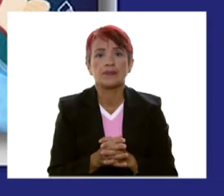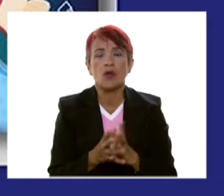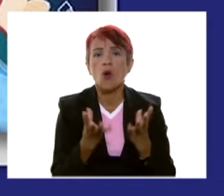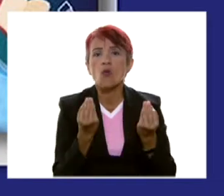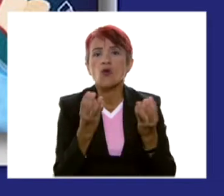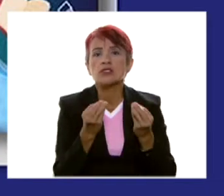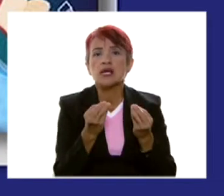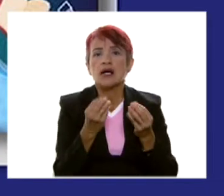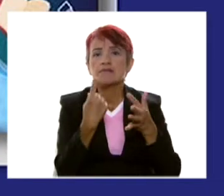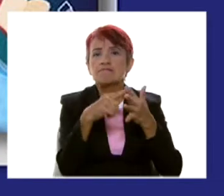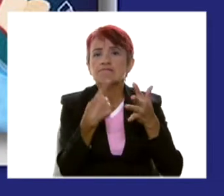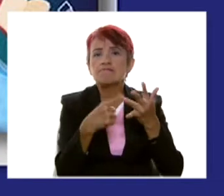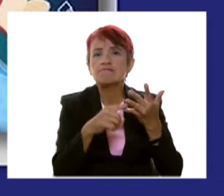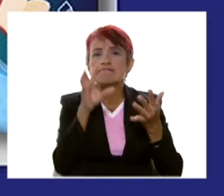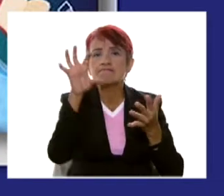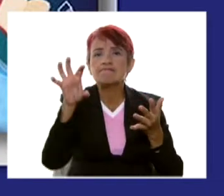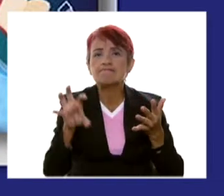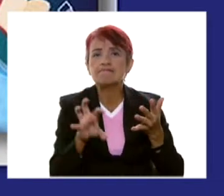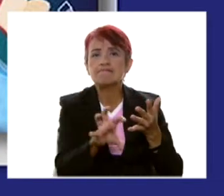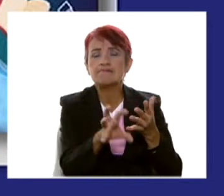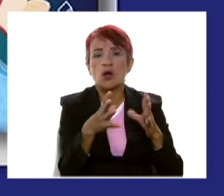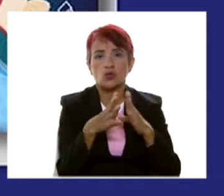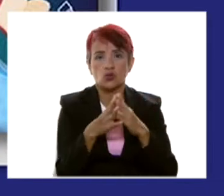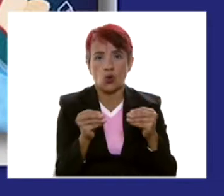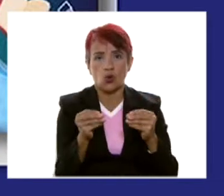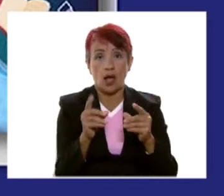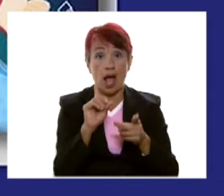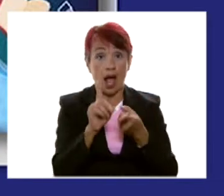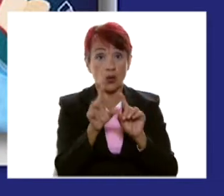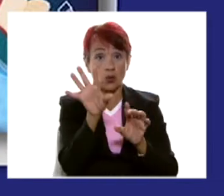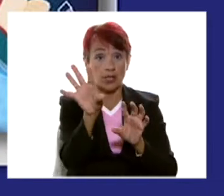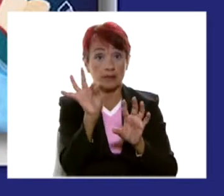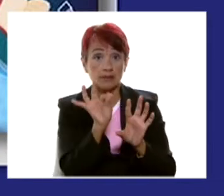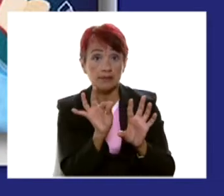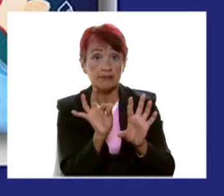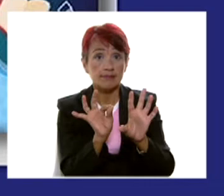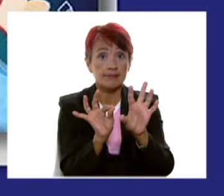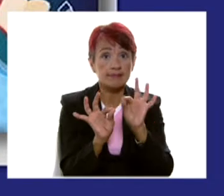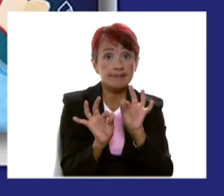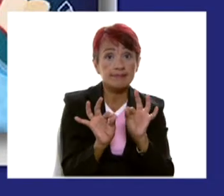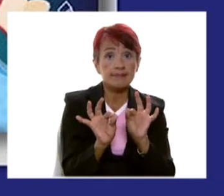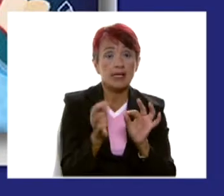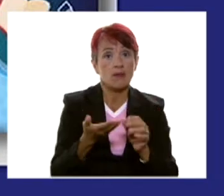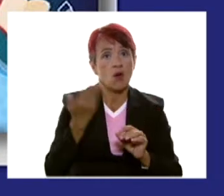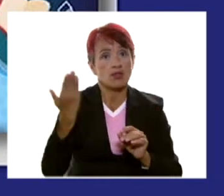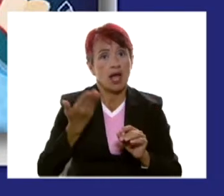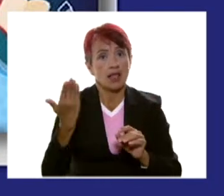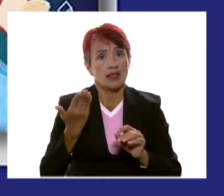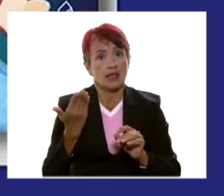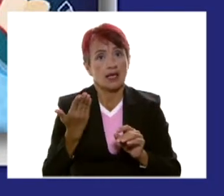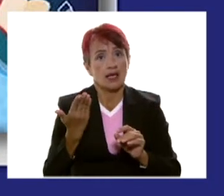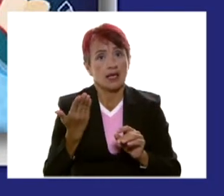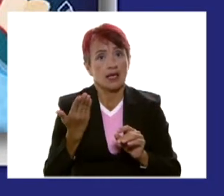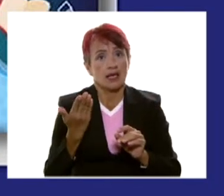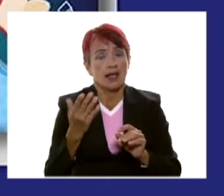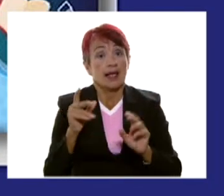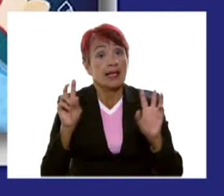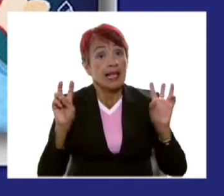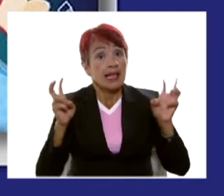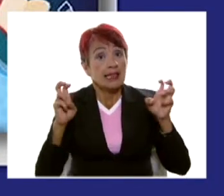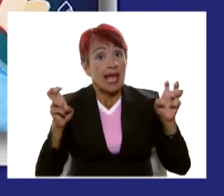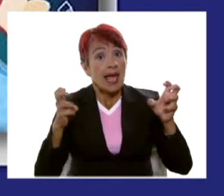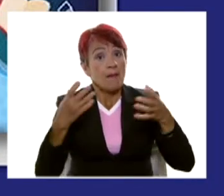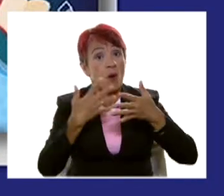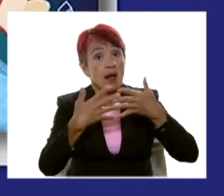áreas, ¿okay? Y no todos tenemos todas las áreas. Tomamos algunas principales y según nuestro contexto,